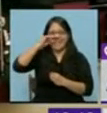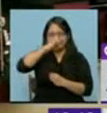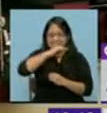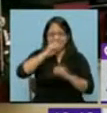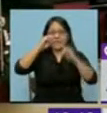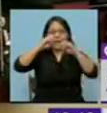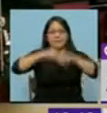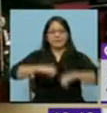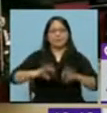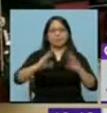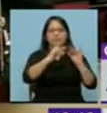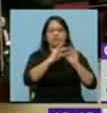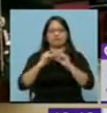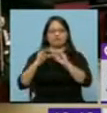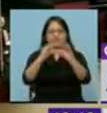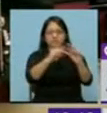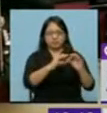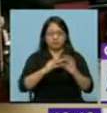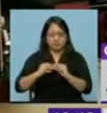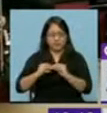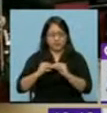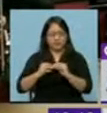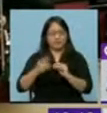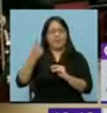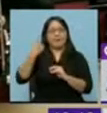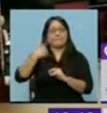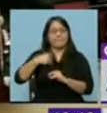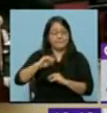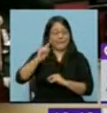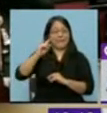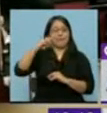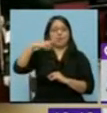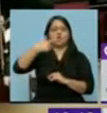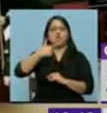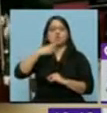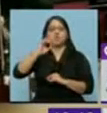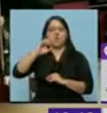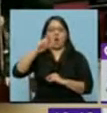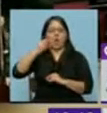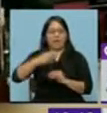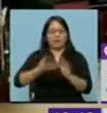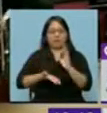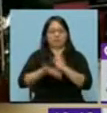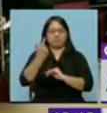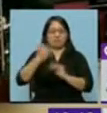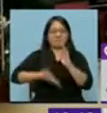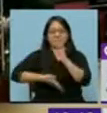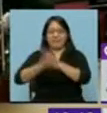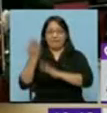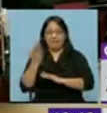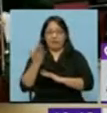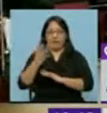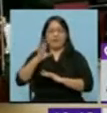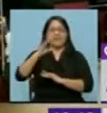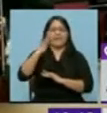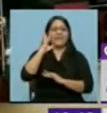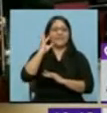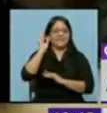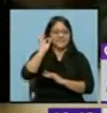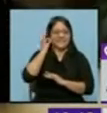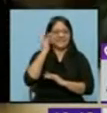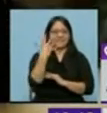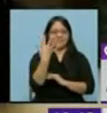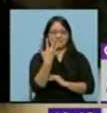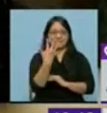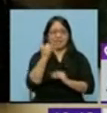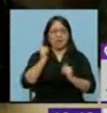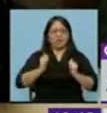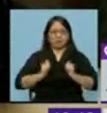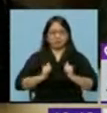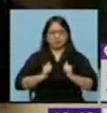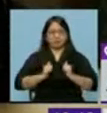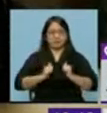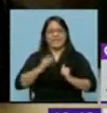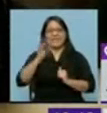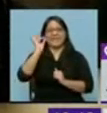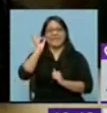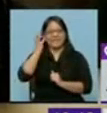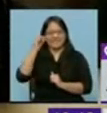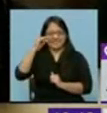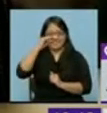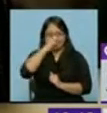discusión. Pero luego Pino Solana se levantó y el número final fue 35 presentes y 37